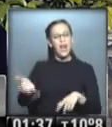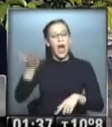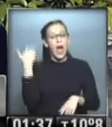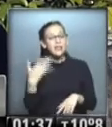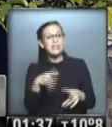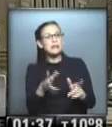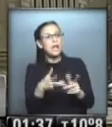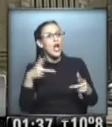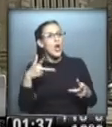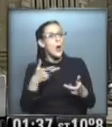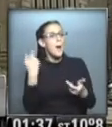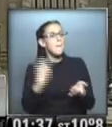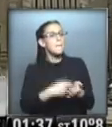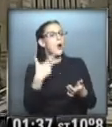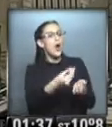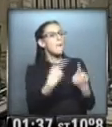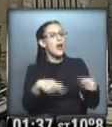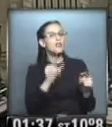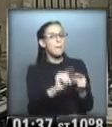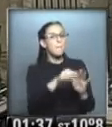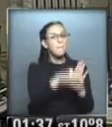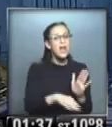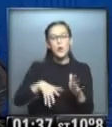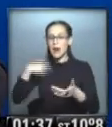y de esa manera ni siquiera se podía pagar.